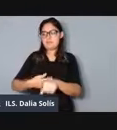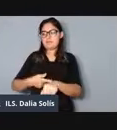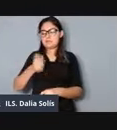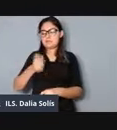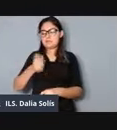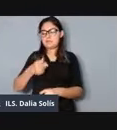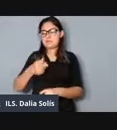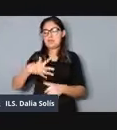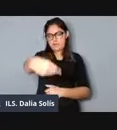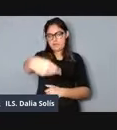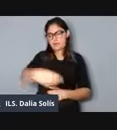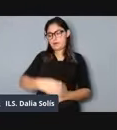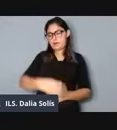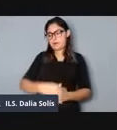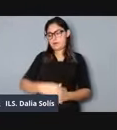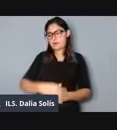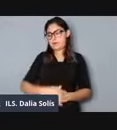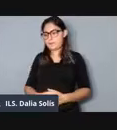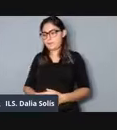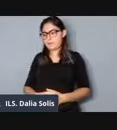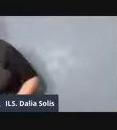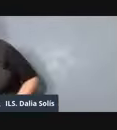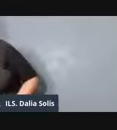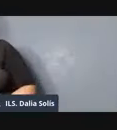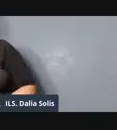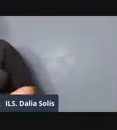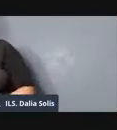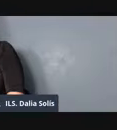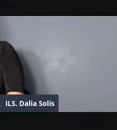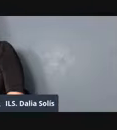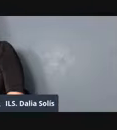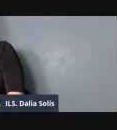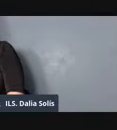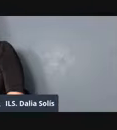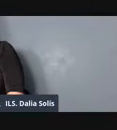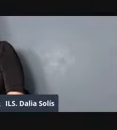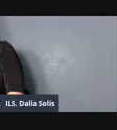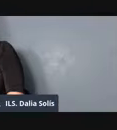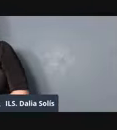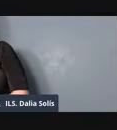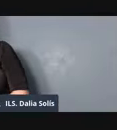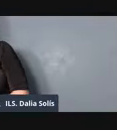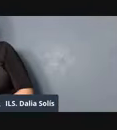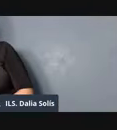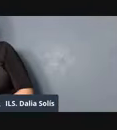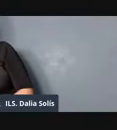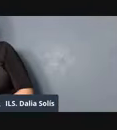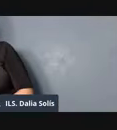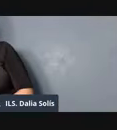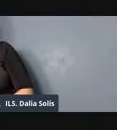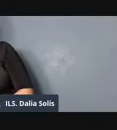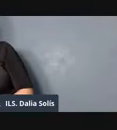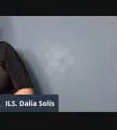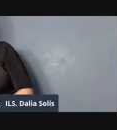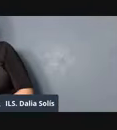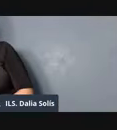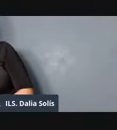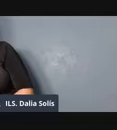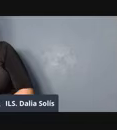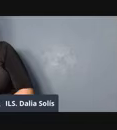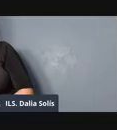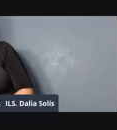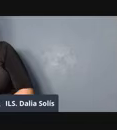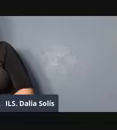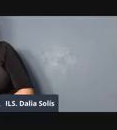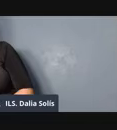de este tipo donde el sistema como familia se reproduce, pues, porque es donde crecimos y es lo que nos enseñaron.